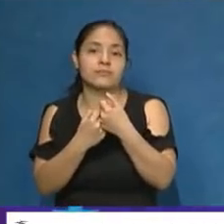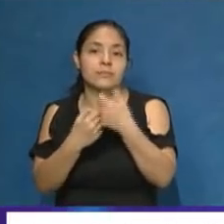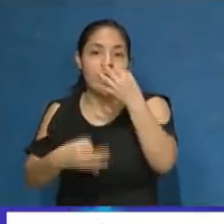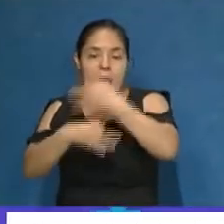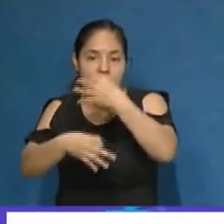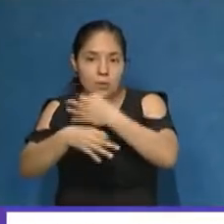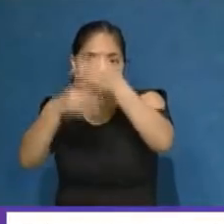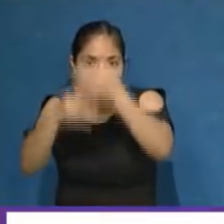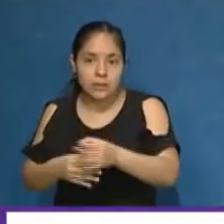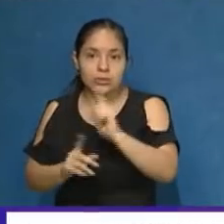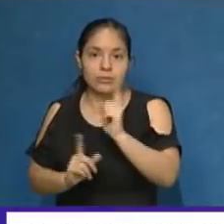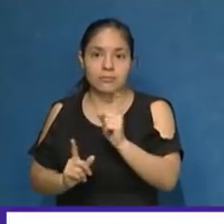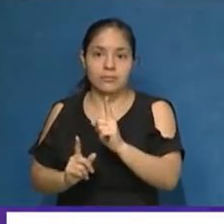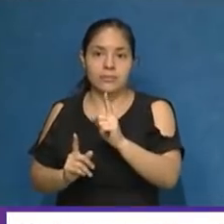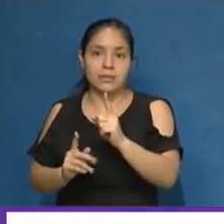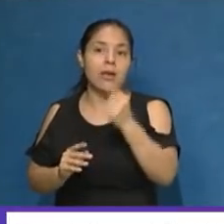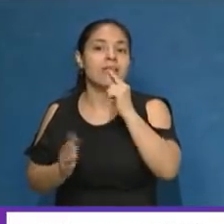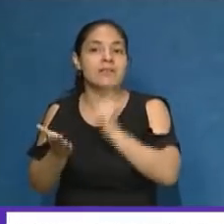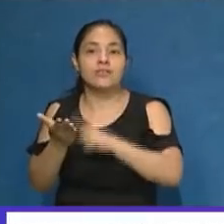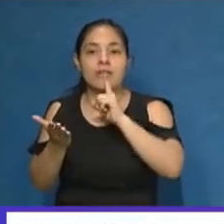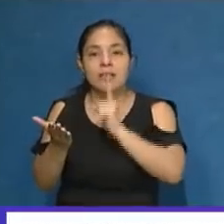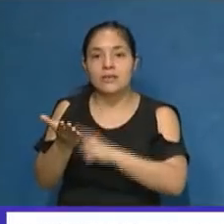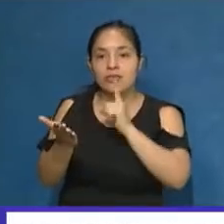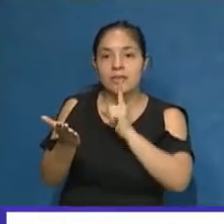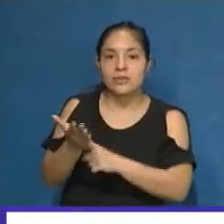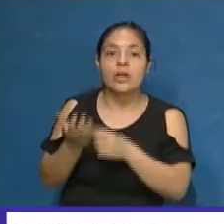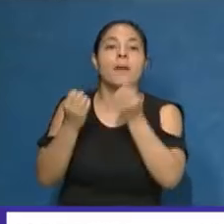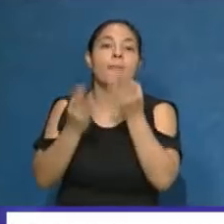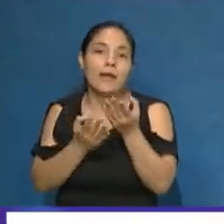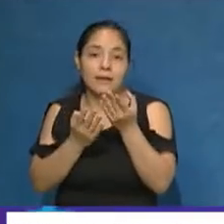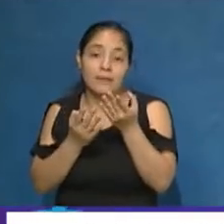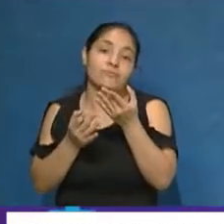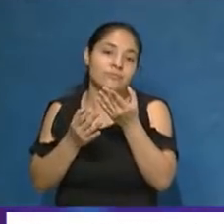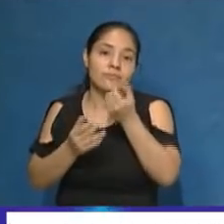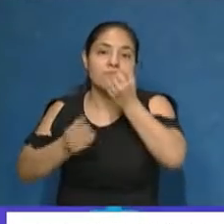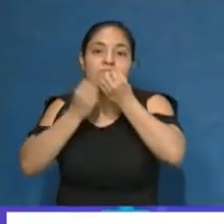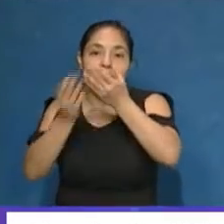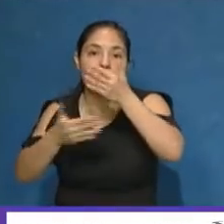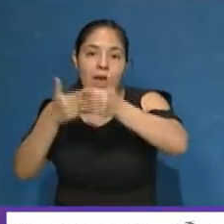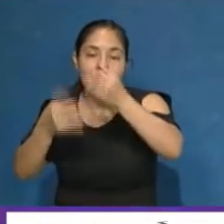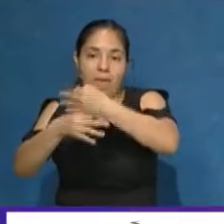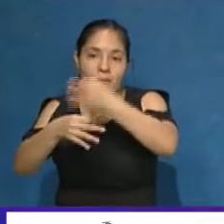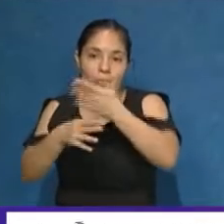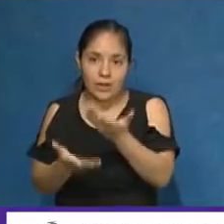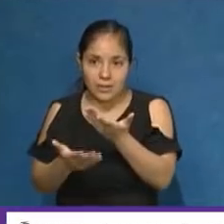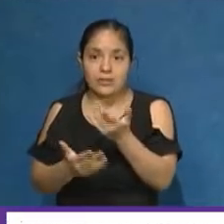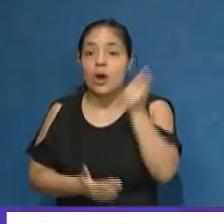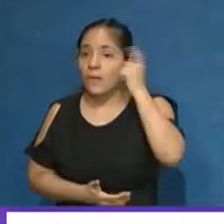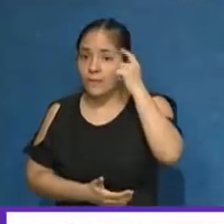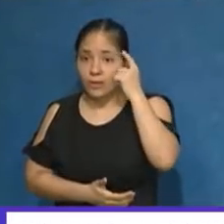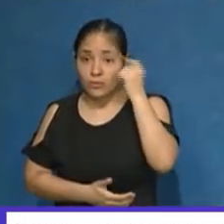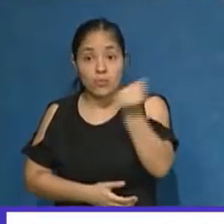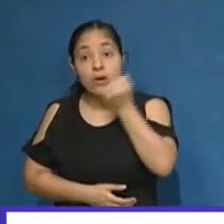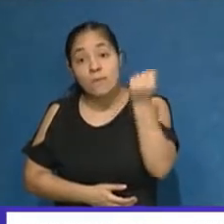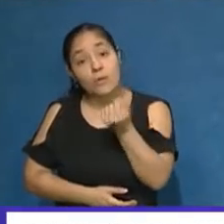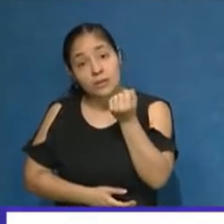las medidas que se están tomando es para conseguir esos resultados. Pero vuelvo al inicio. Me parece que es extraordinario, y yo